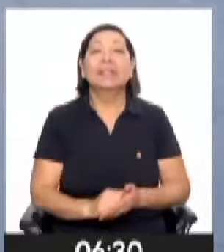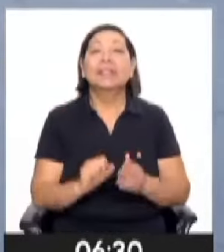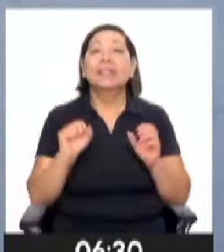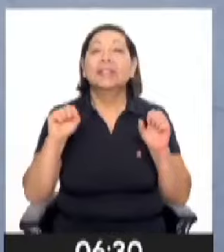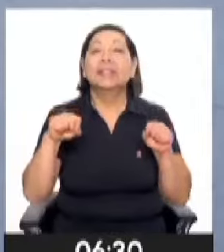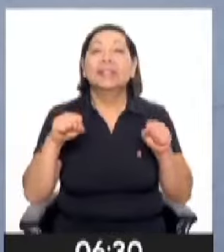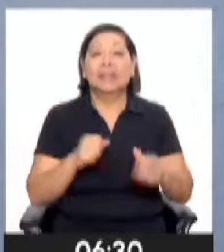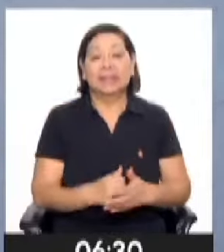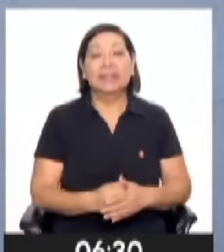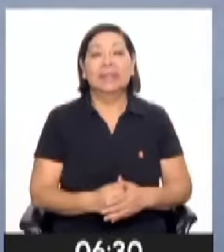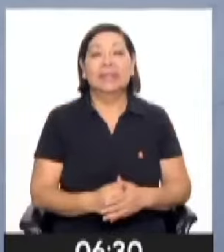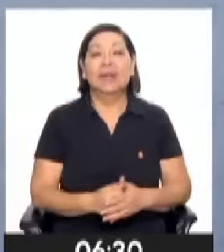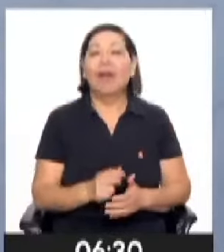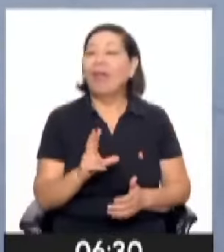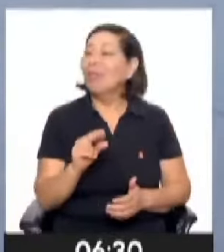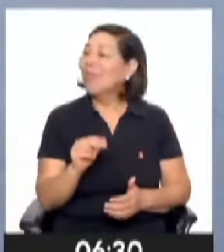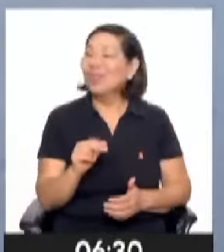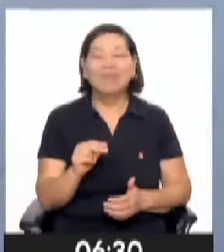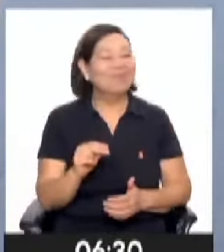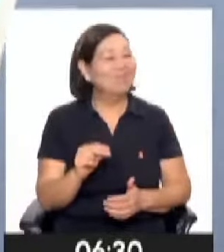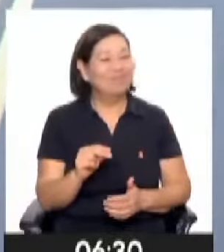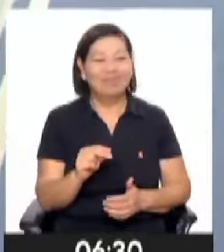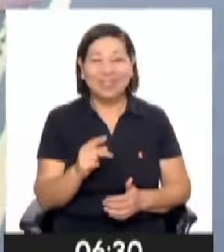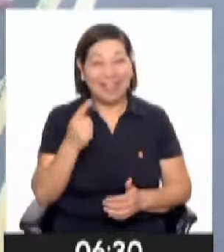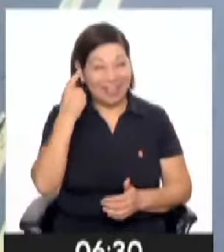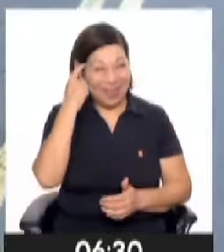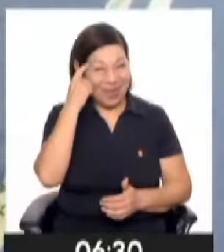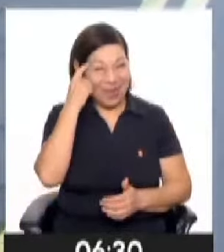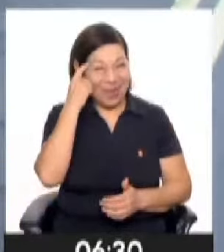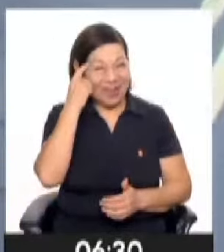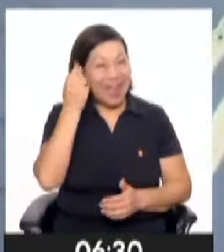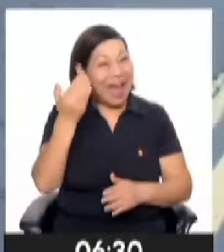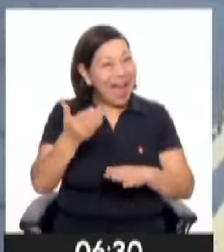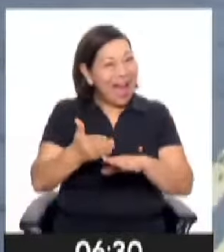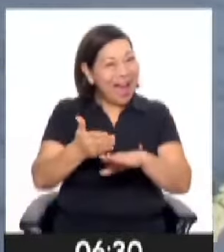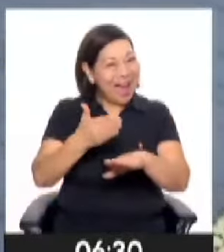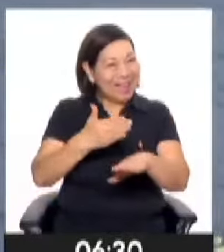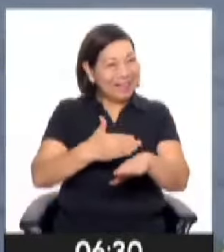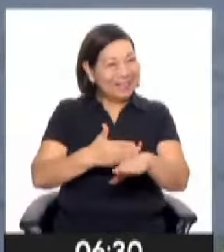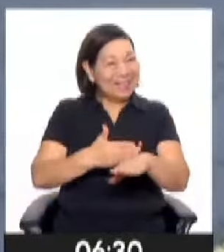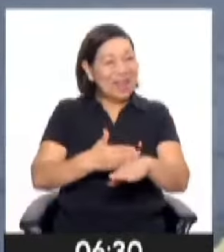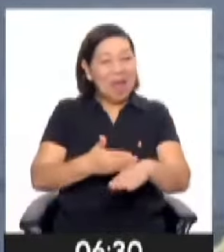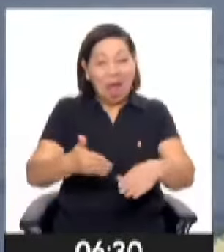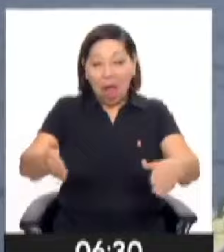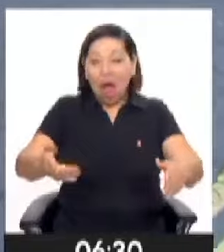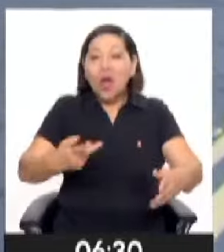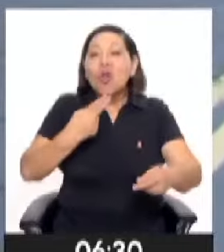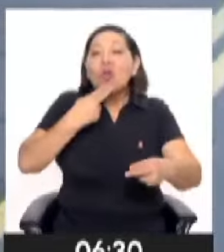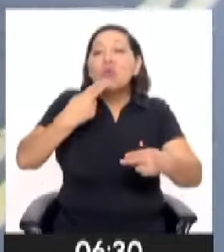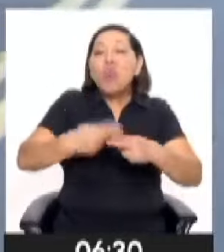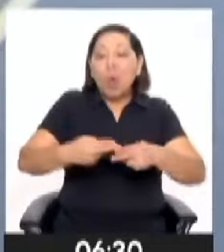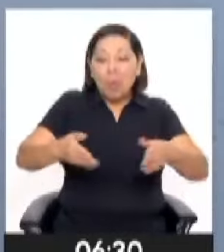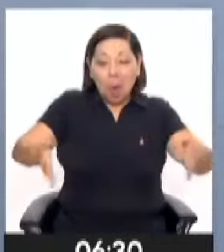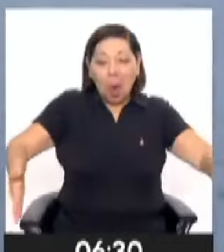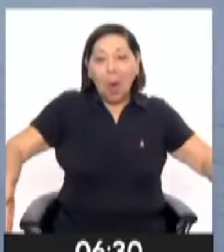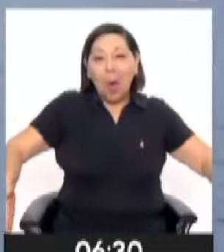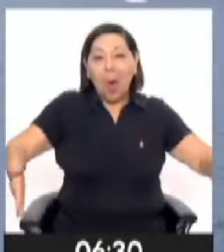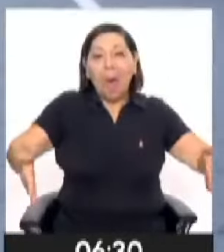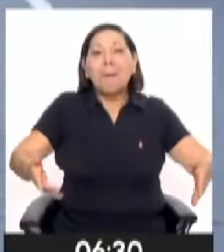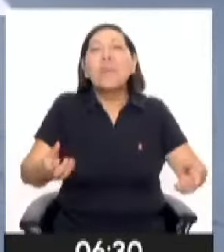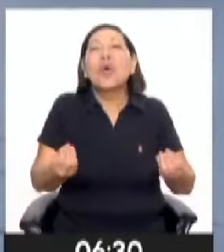sí, lamentablemente no faltó quienes han estado intentando pues lotizar, ponerle nombre,